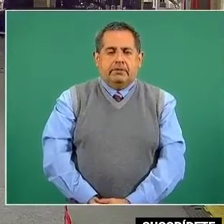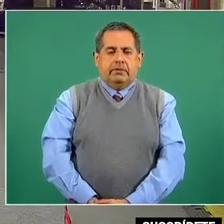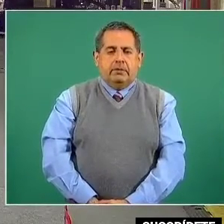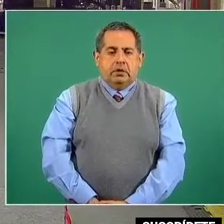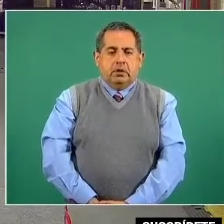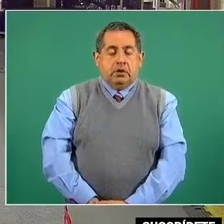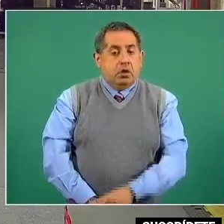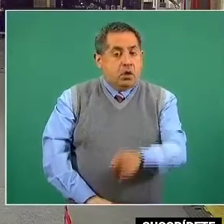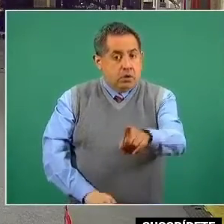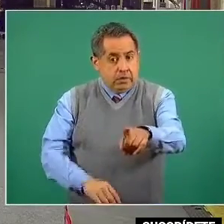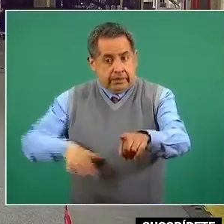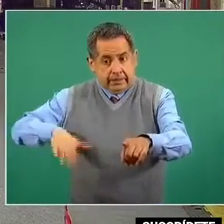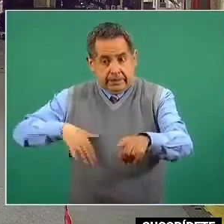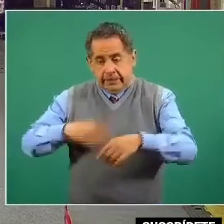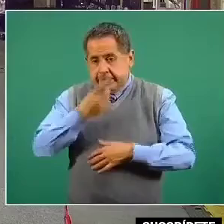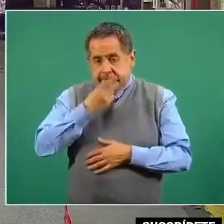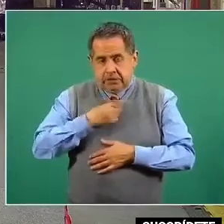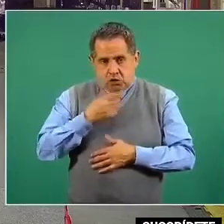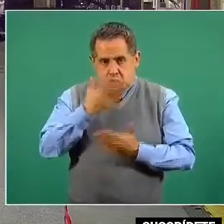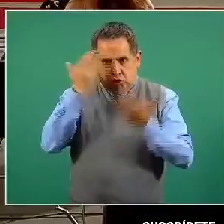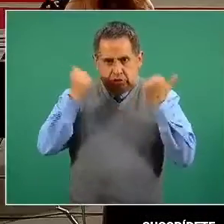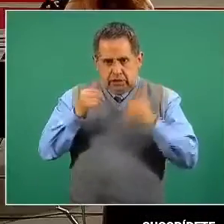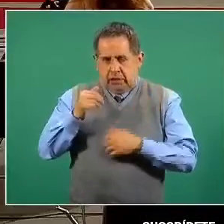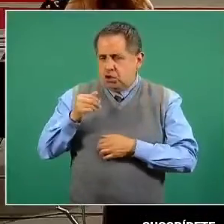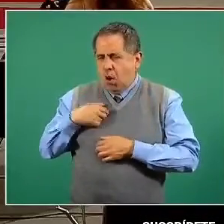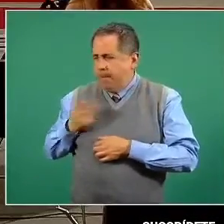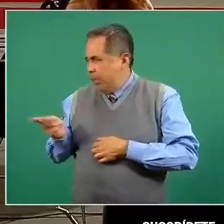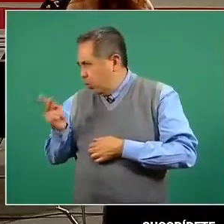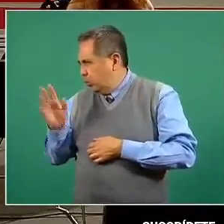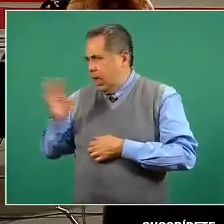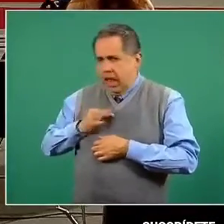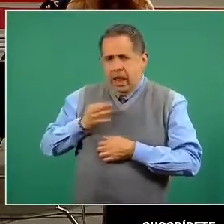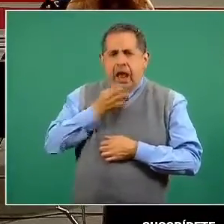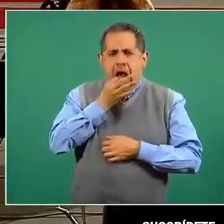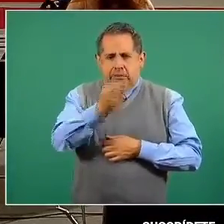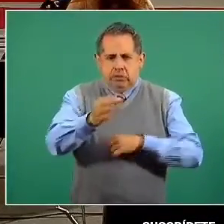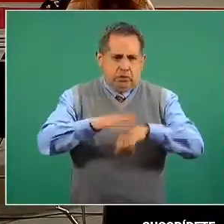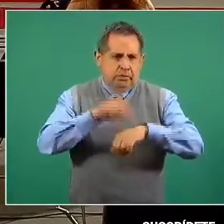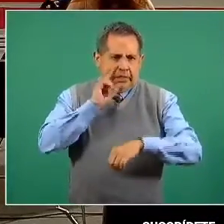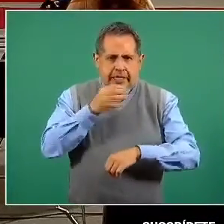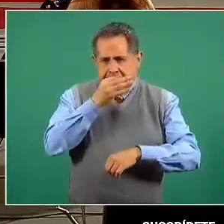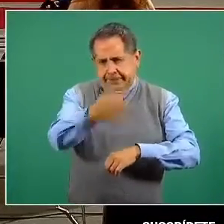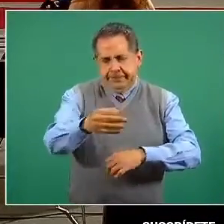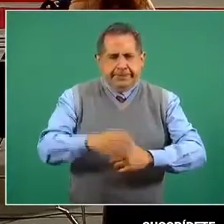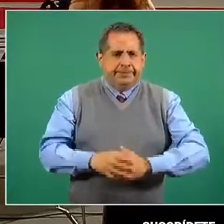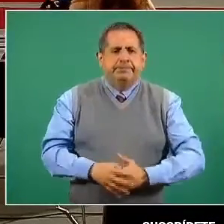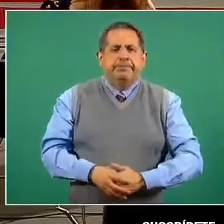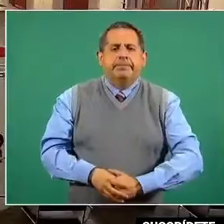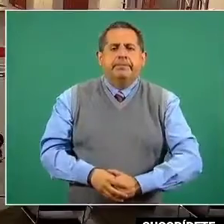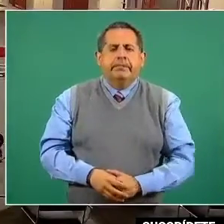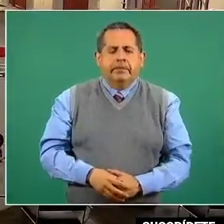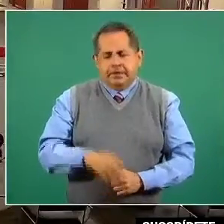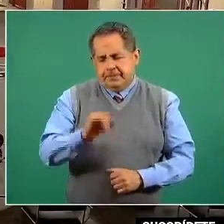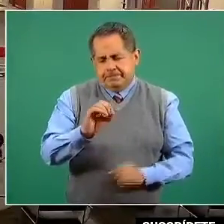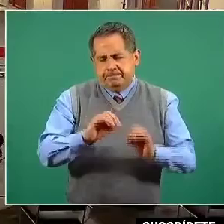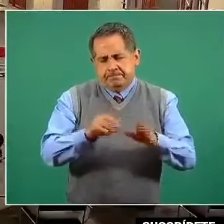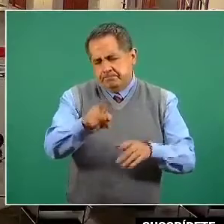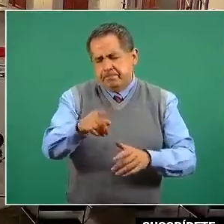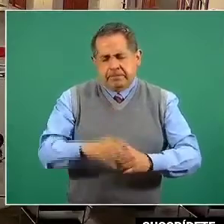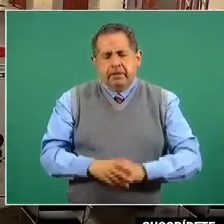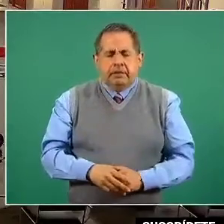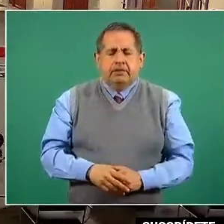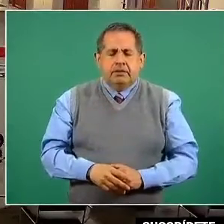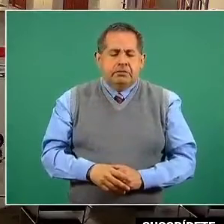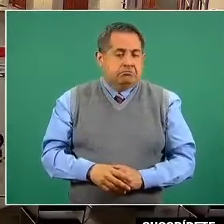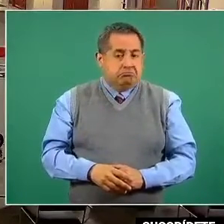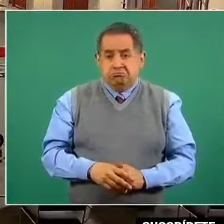No tengo el dato, pero lo conseguimos y mañana lo podemos comentar. Sí, exacto. Pero